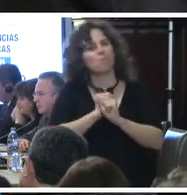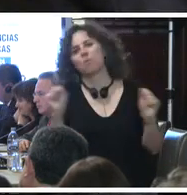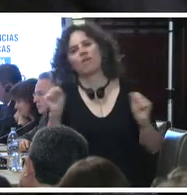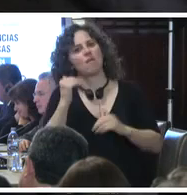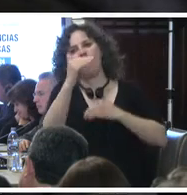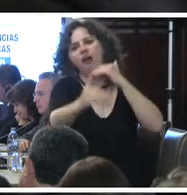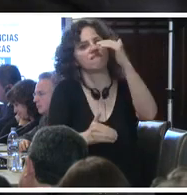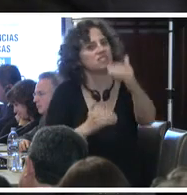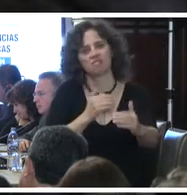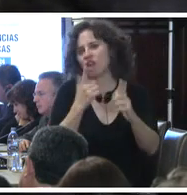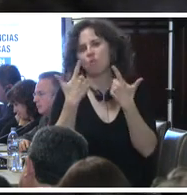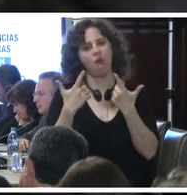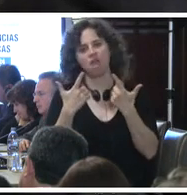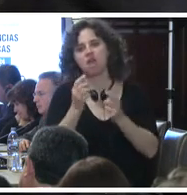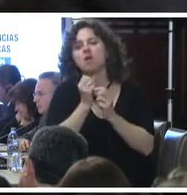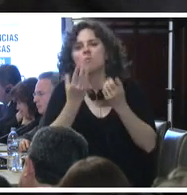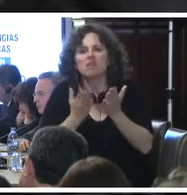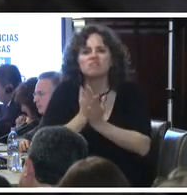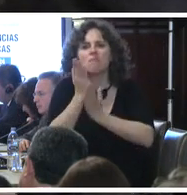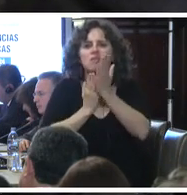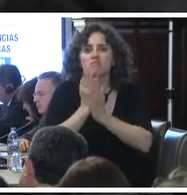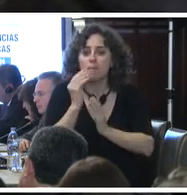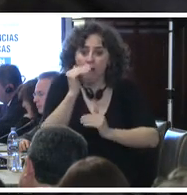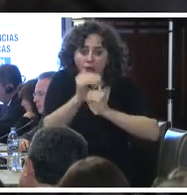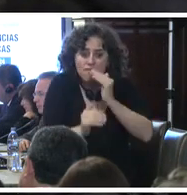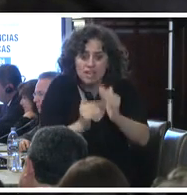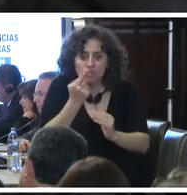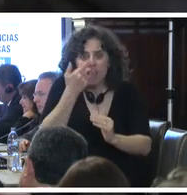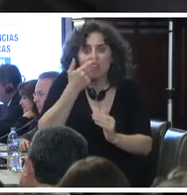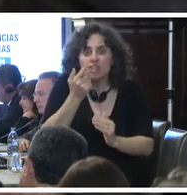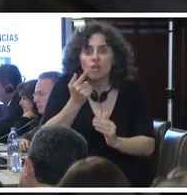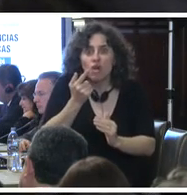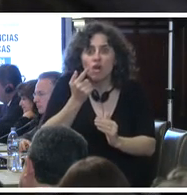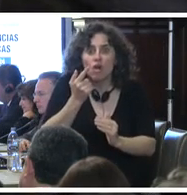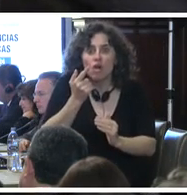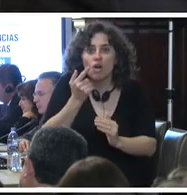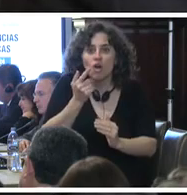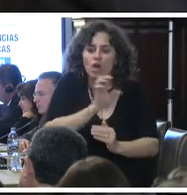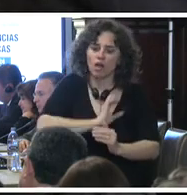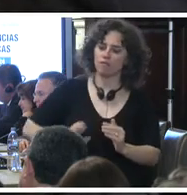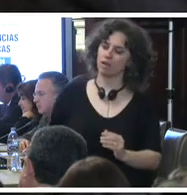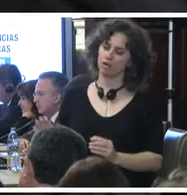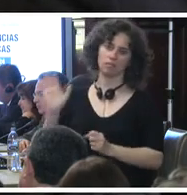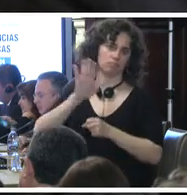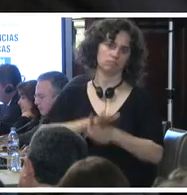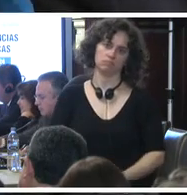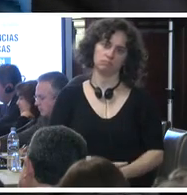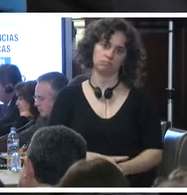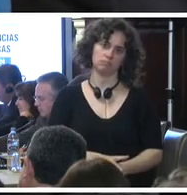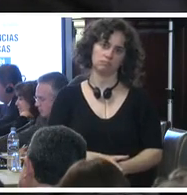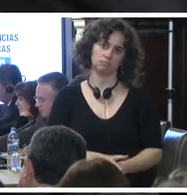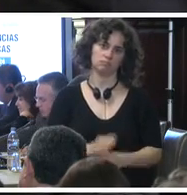avanzar porque cada vez que hay algo para avanzar ellos no los